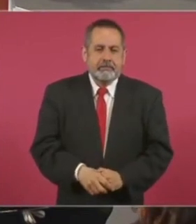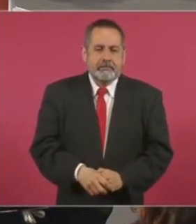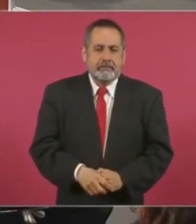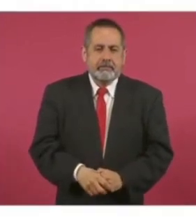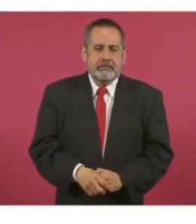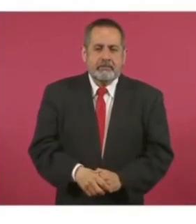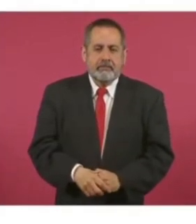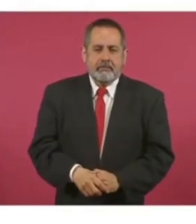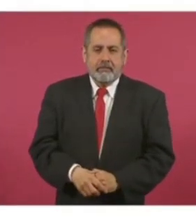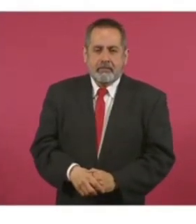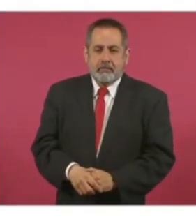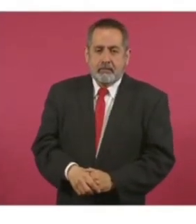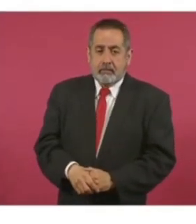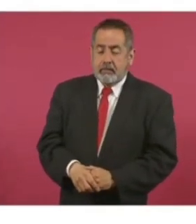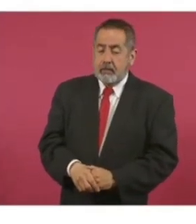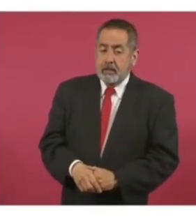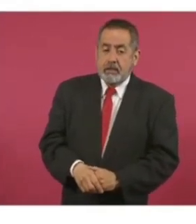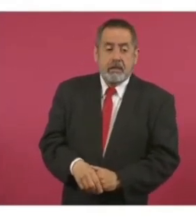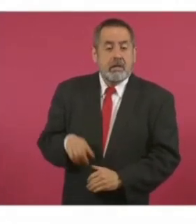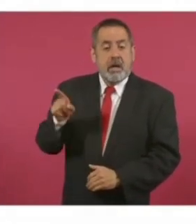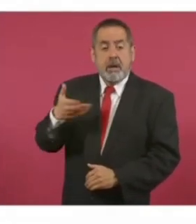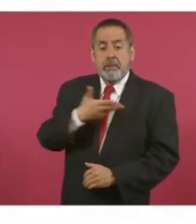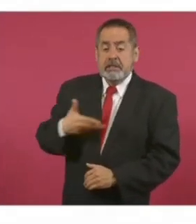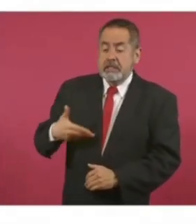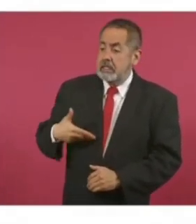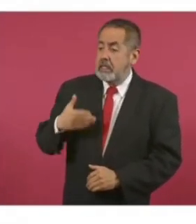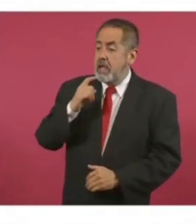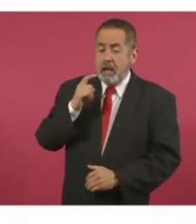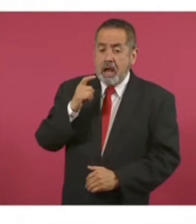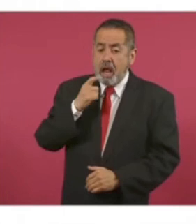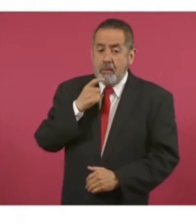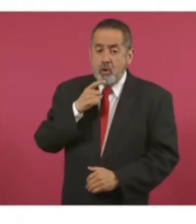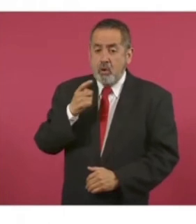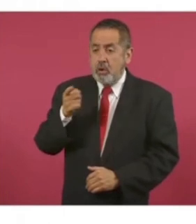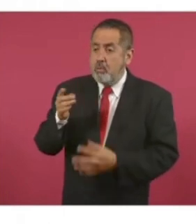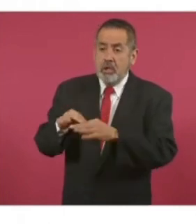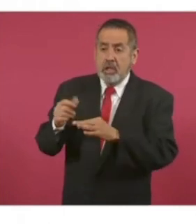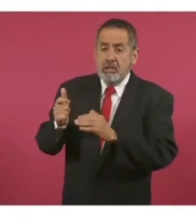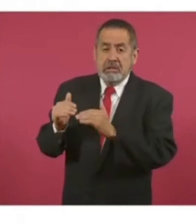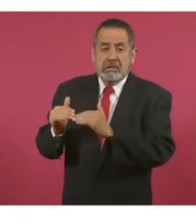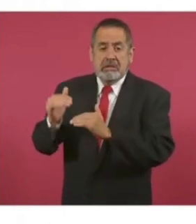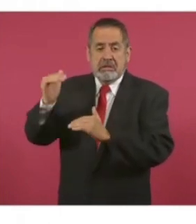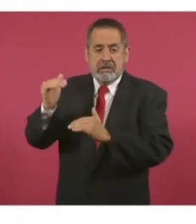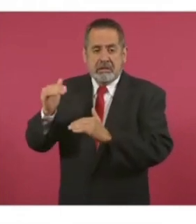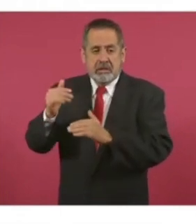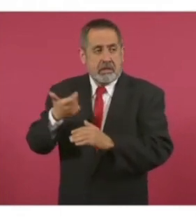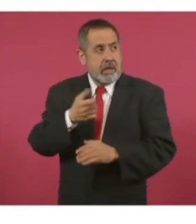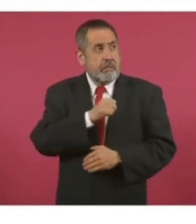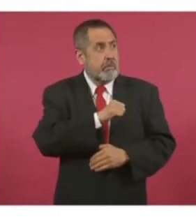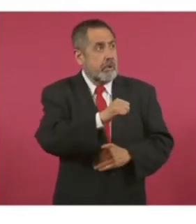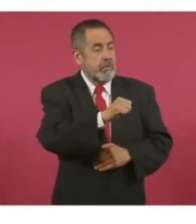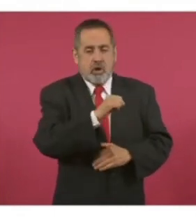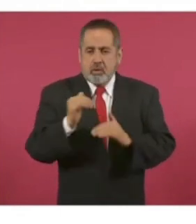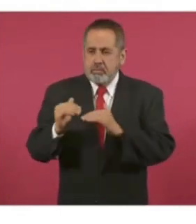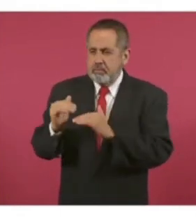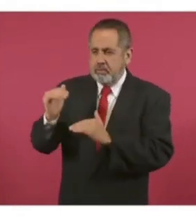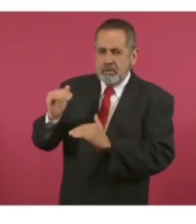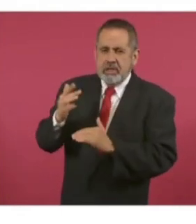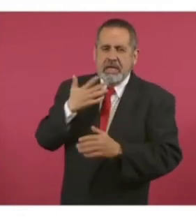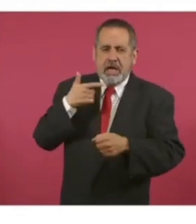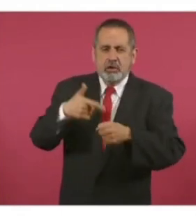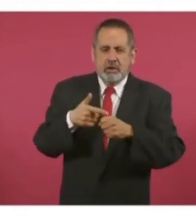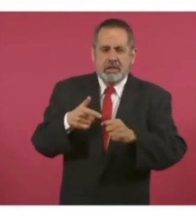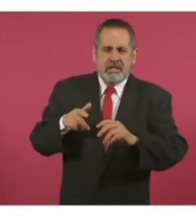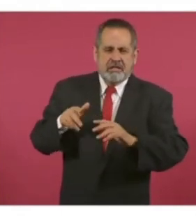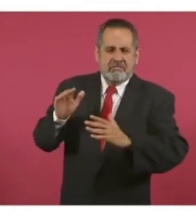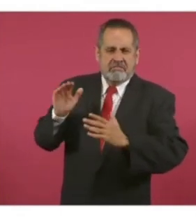Para el presidente López Obrador, lo importante es que no haya alzas superiores a la inflación en el precio de la